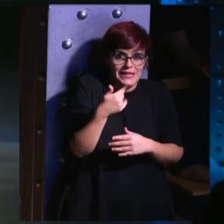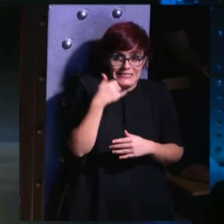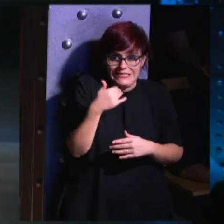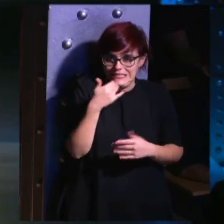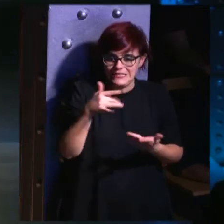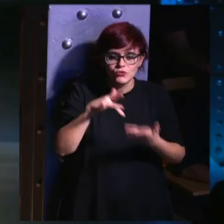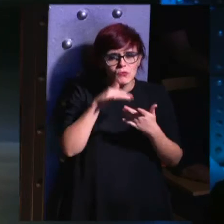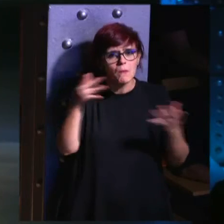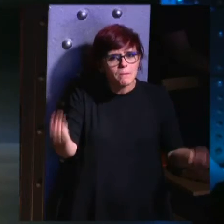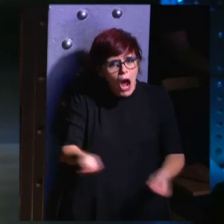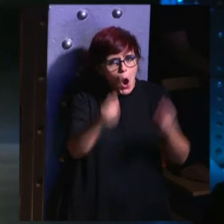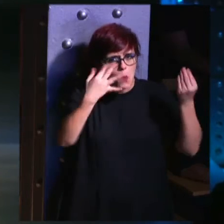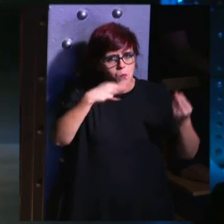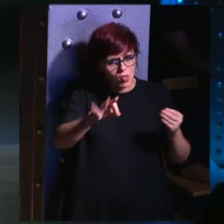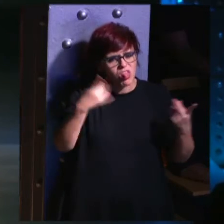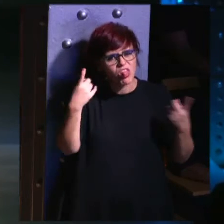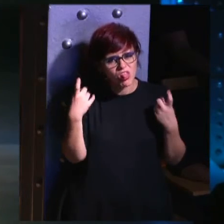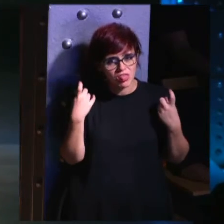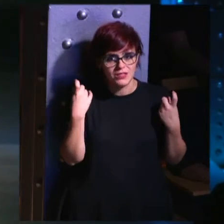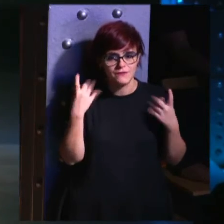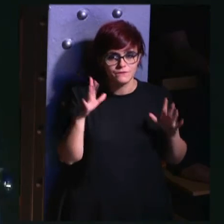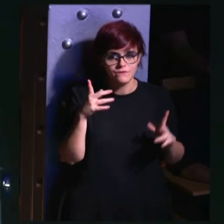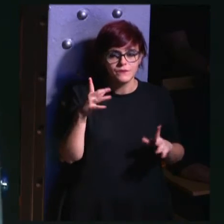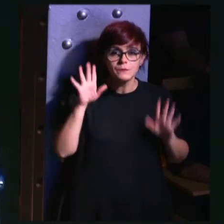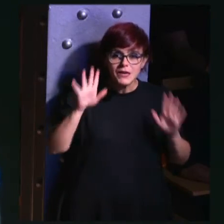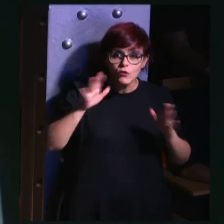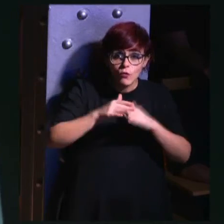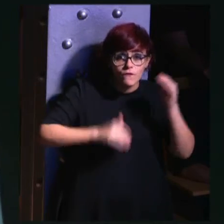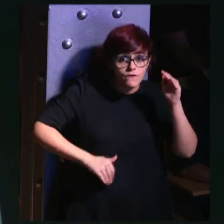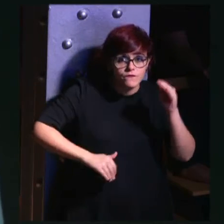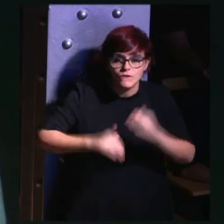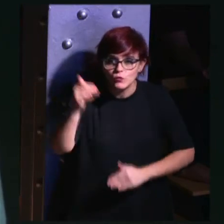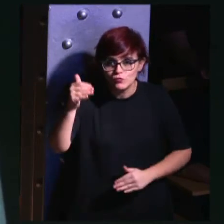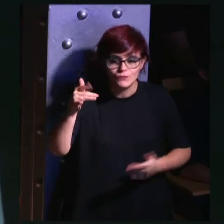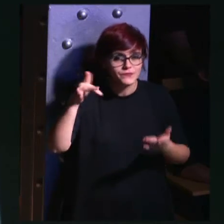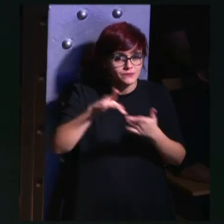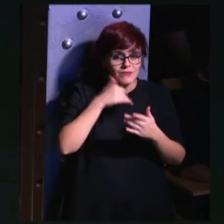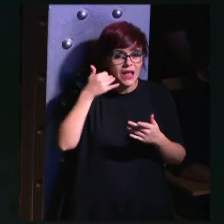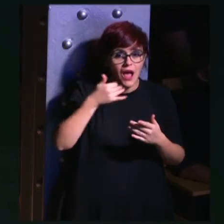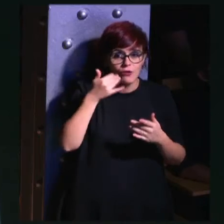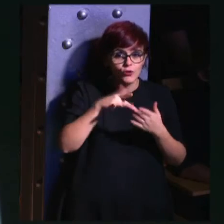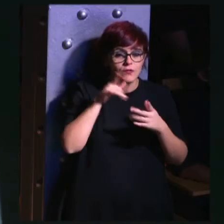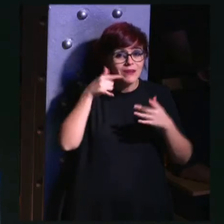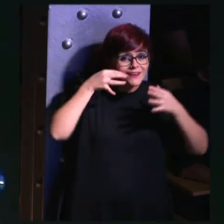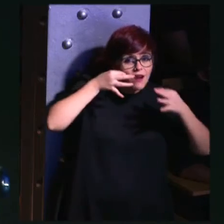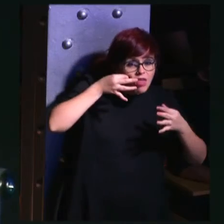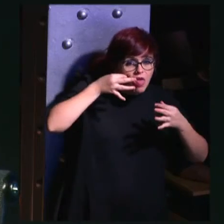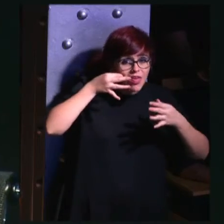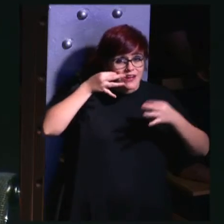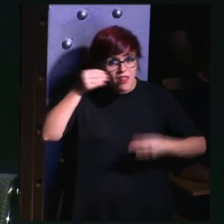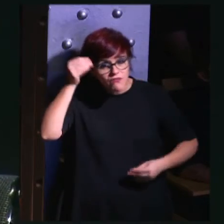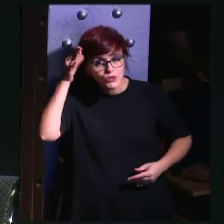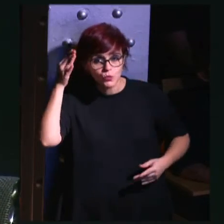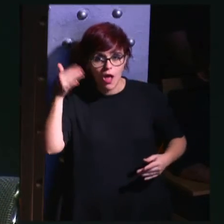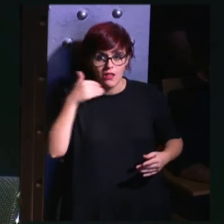mejorar, pero ha llegado a un punto en el cual estamos a punto de conseguir algo que no podamos diferenciar de la realidad. Es el